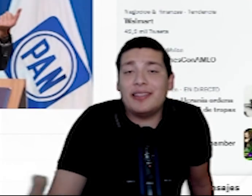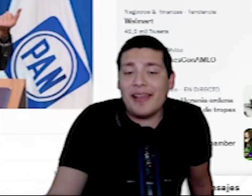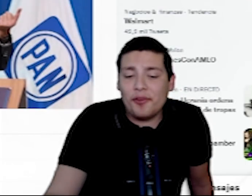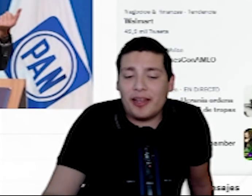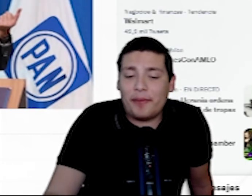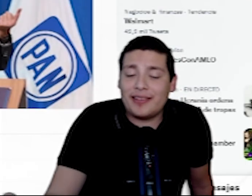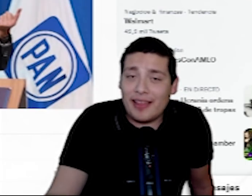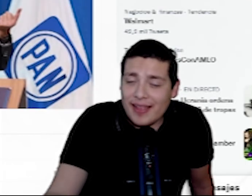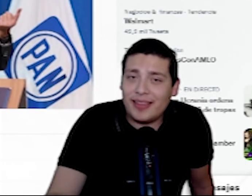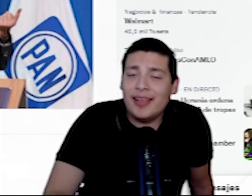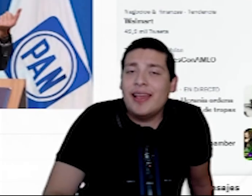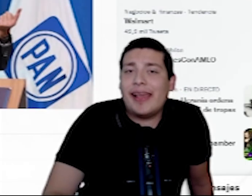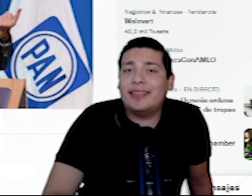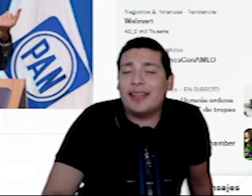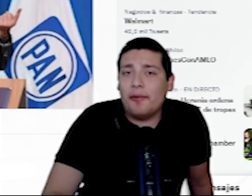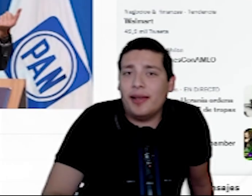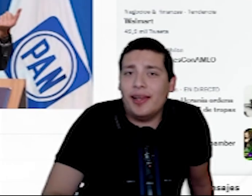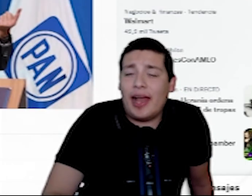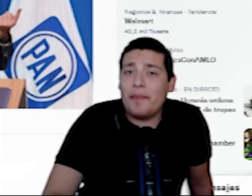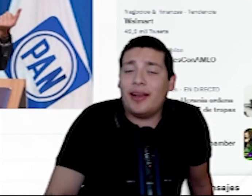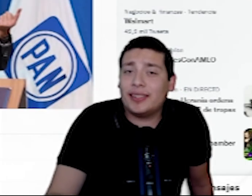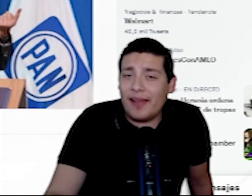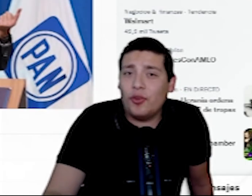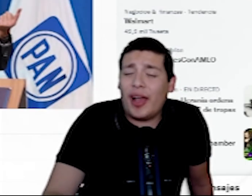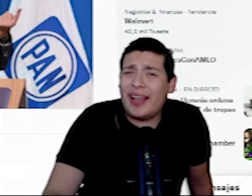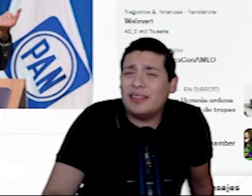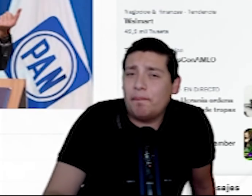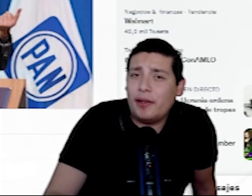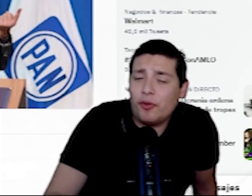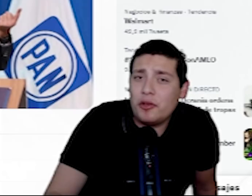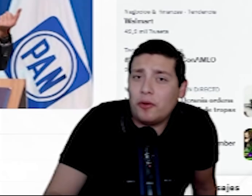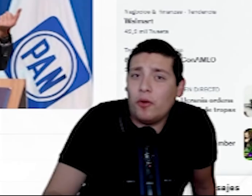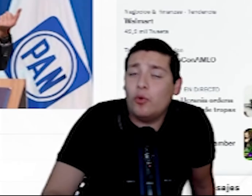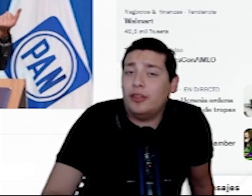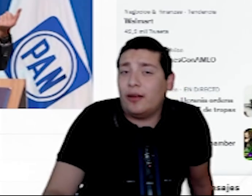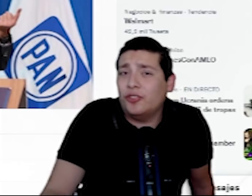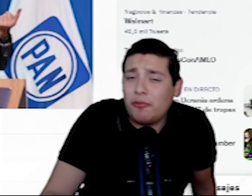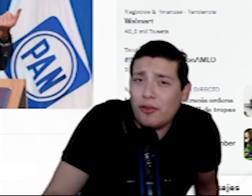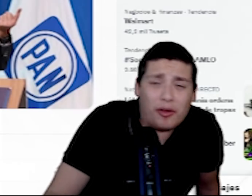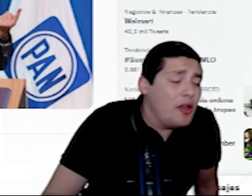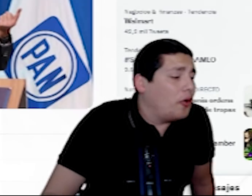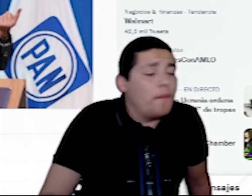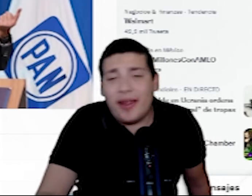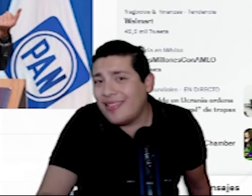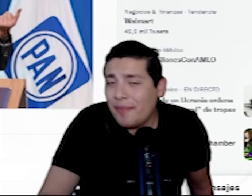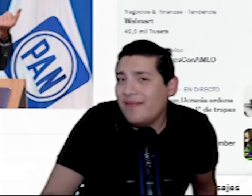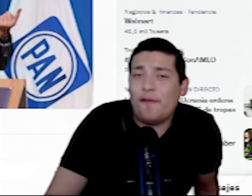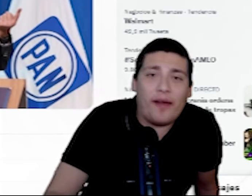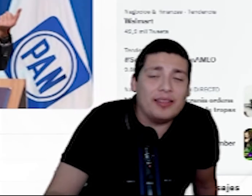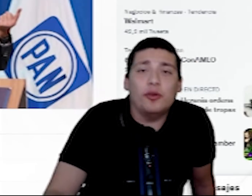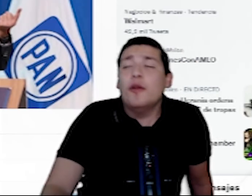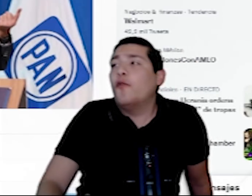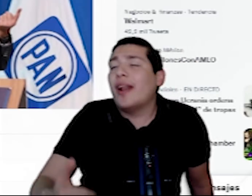diciendo que el presidente estaba amenazando a este periódico ultraconservador, completamente